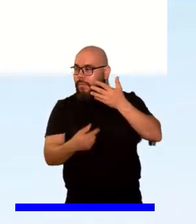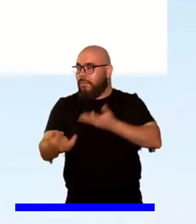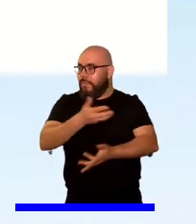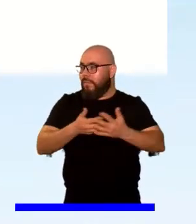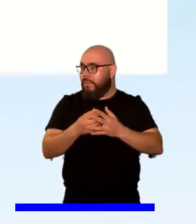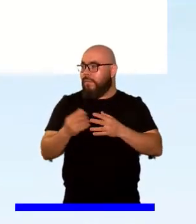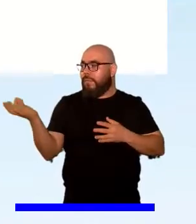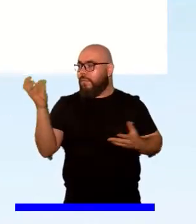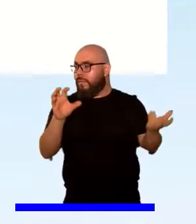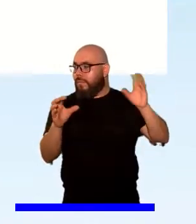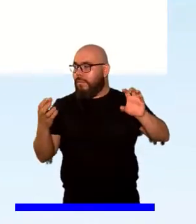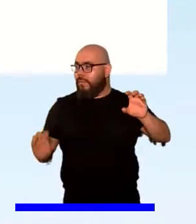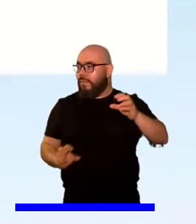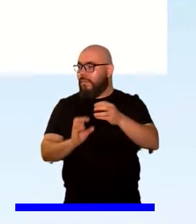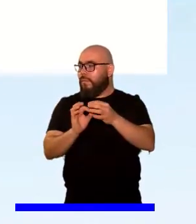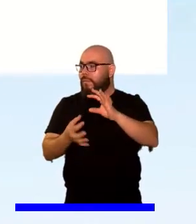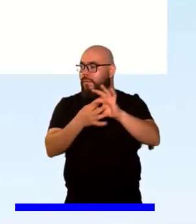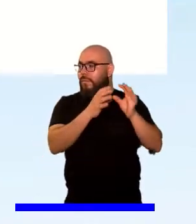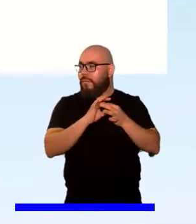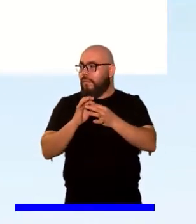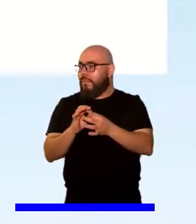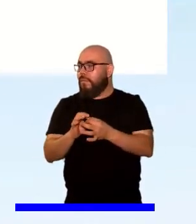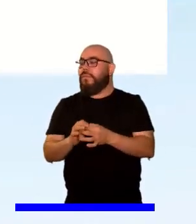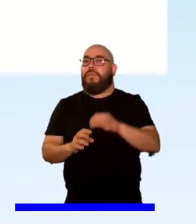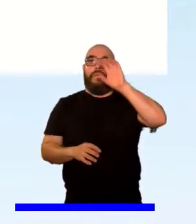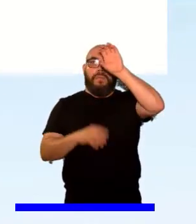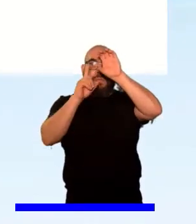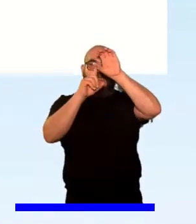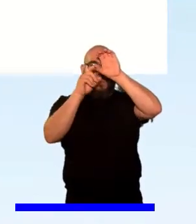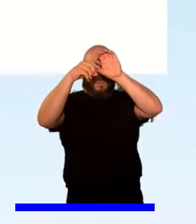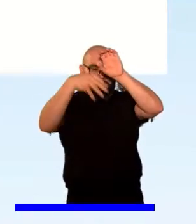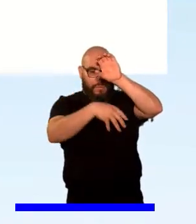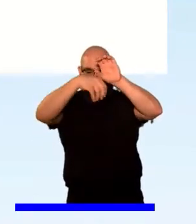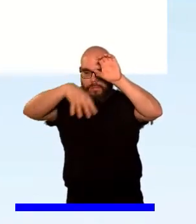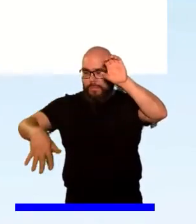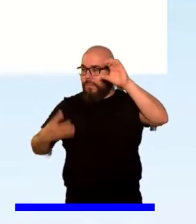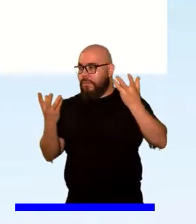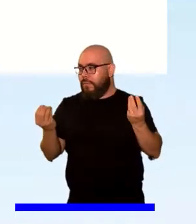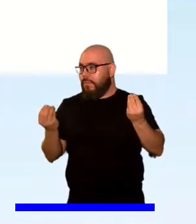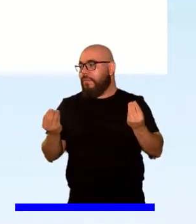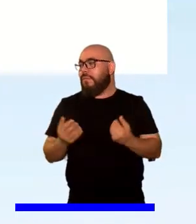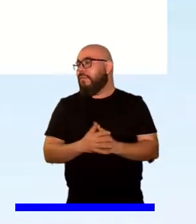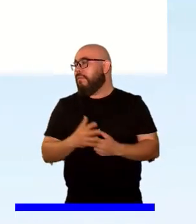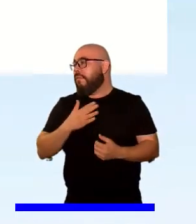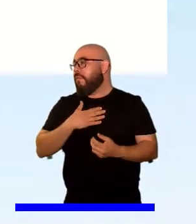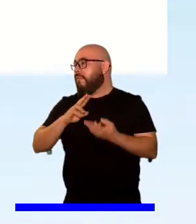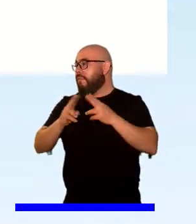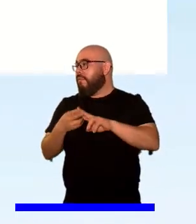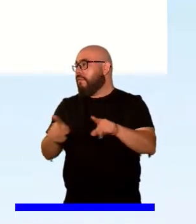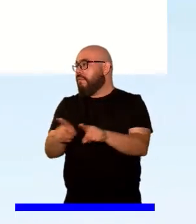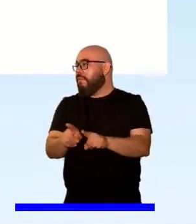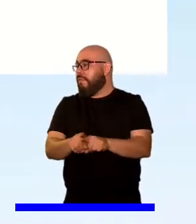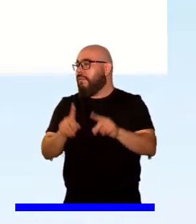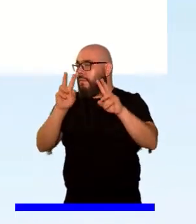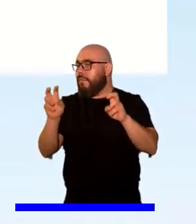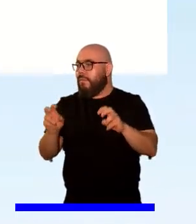para resolver una tarea. Yo voy a tener agentes raíces, agentes hijos. Y la analogía de esto que a mí me gusta utilizar es con respecto